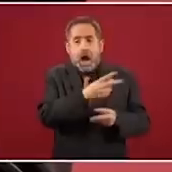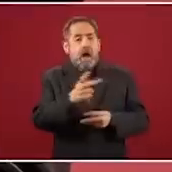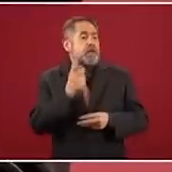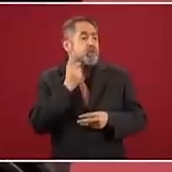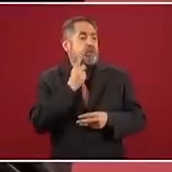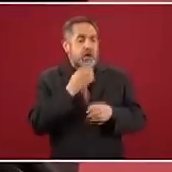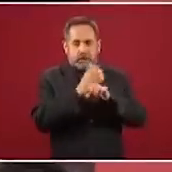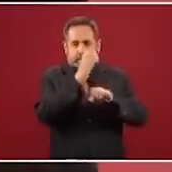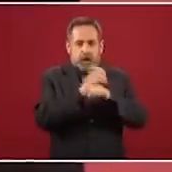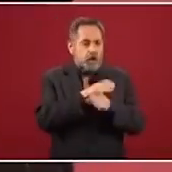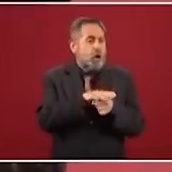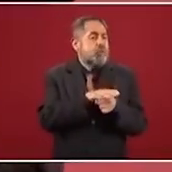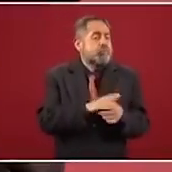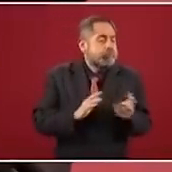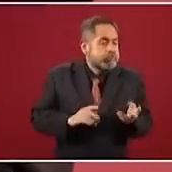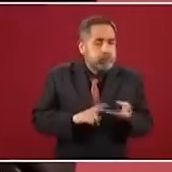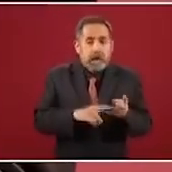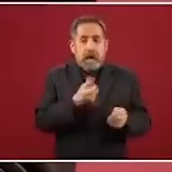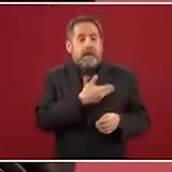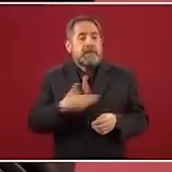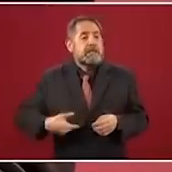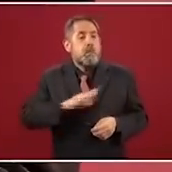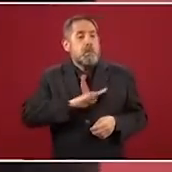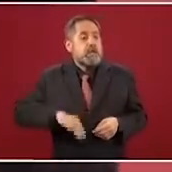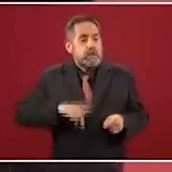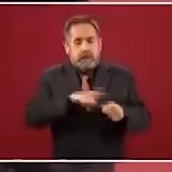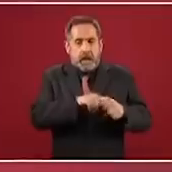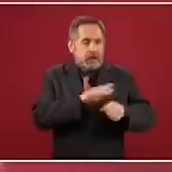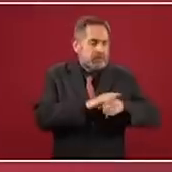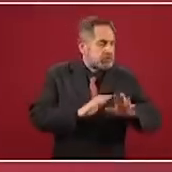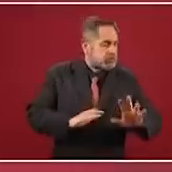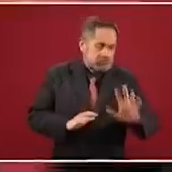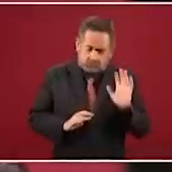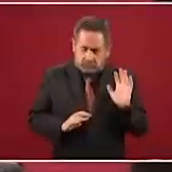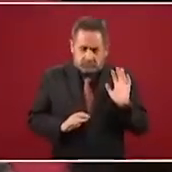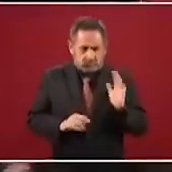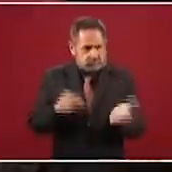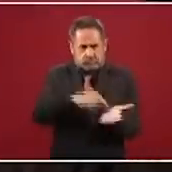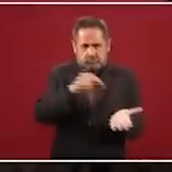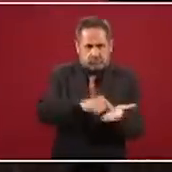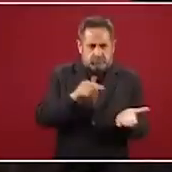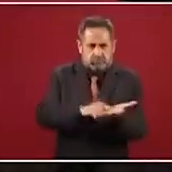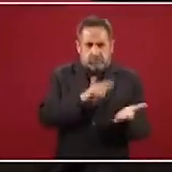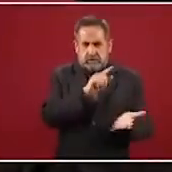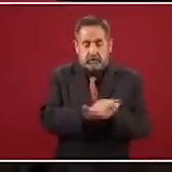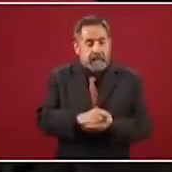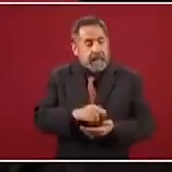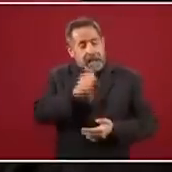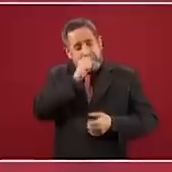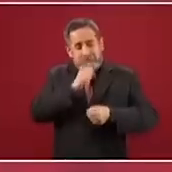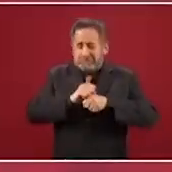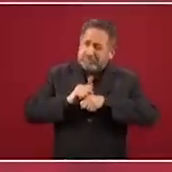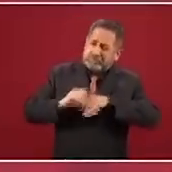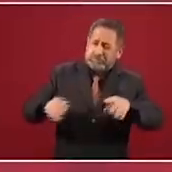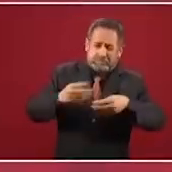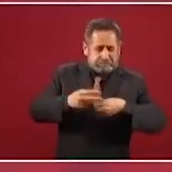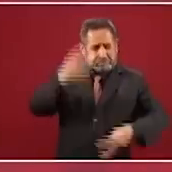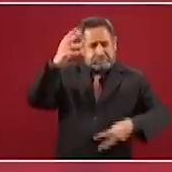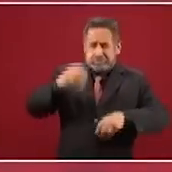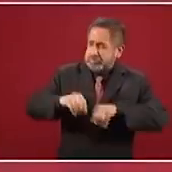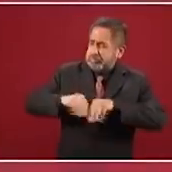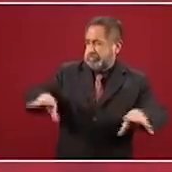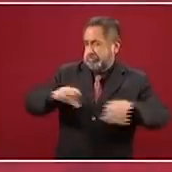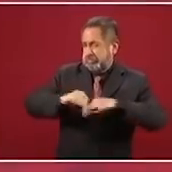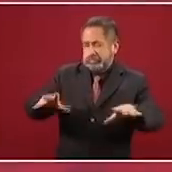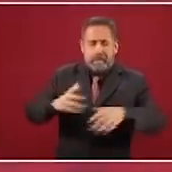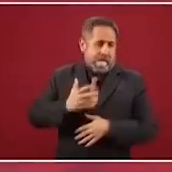legisladores estatales, a los presidentes municipales para que empujaran. Salieron desplegados completos durante varias semanas